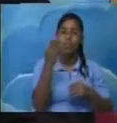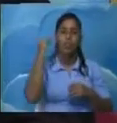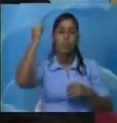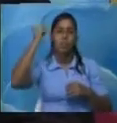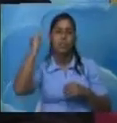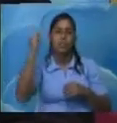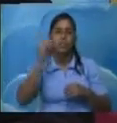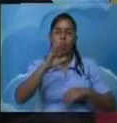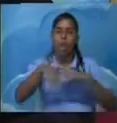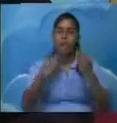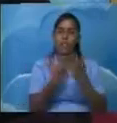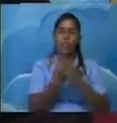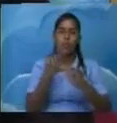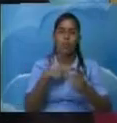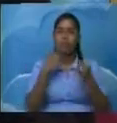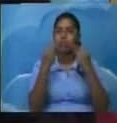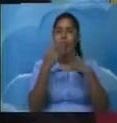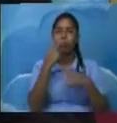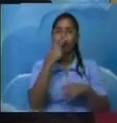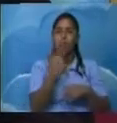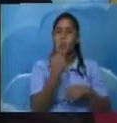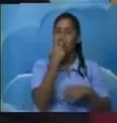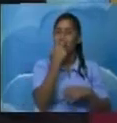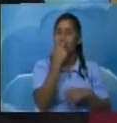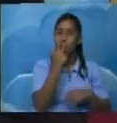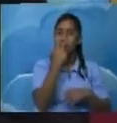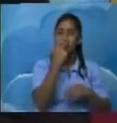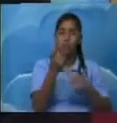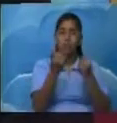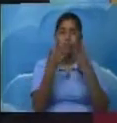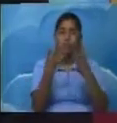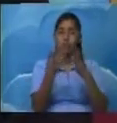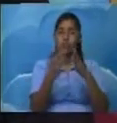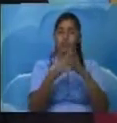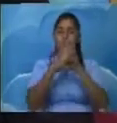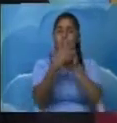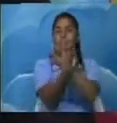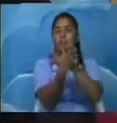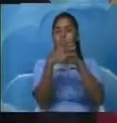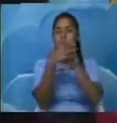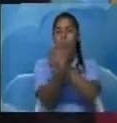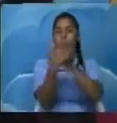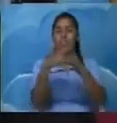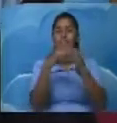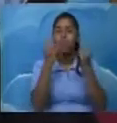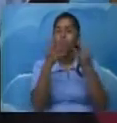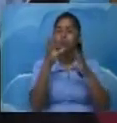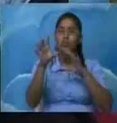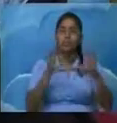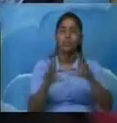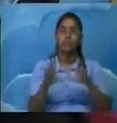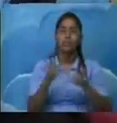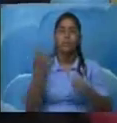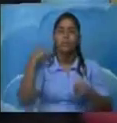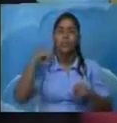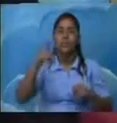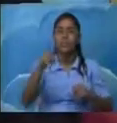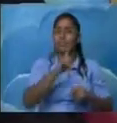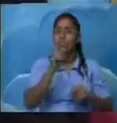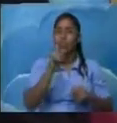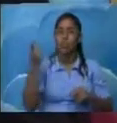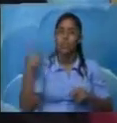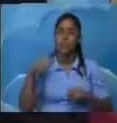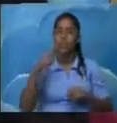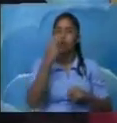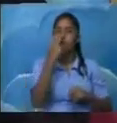bueno, ¿hasta cuándo tanta pobreza? Hay unos países que no tienen pobreza. Hay unos países por allá que no tienen